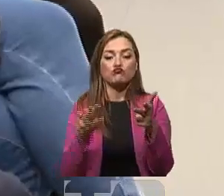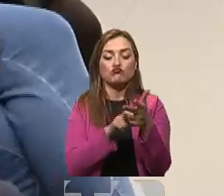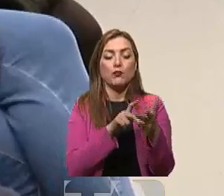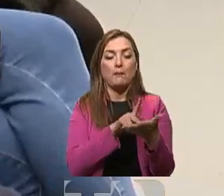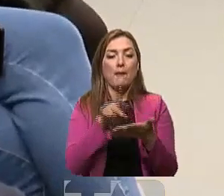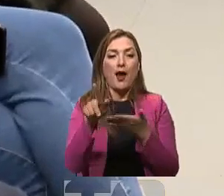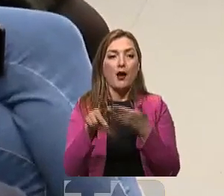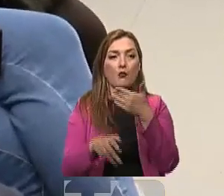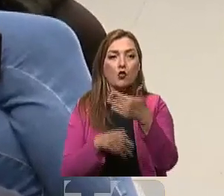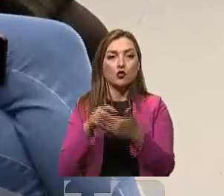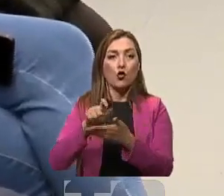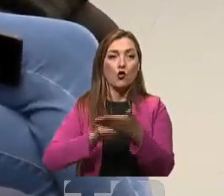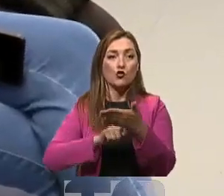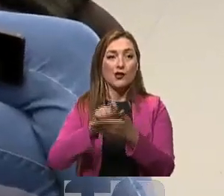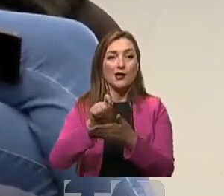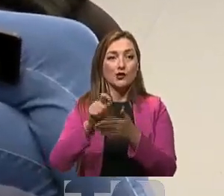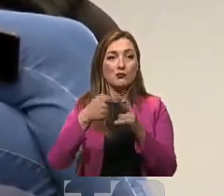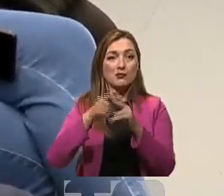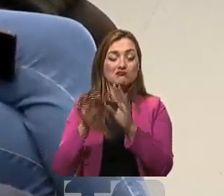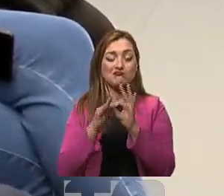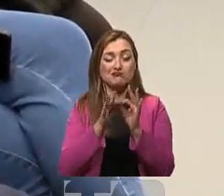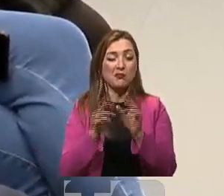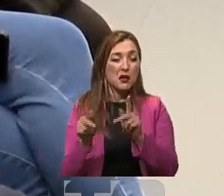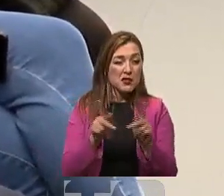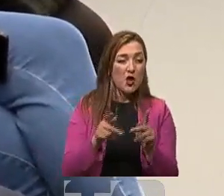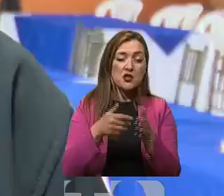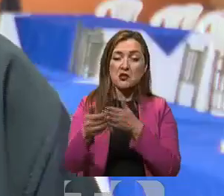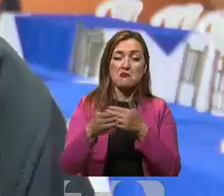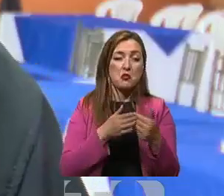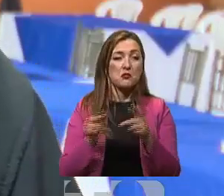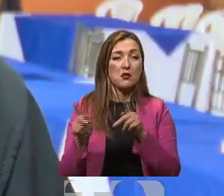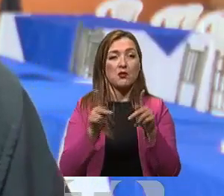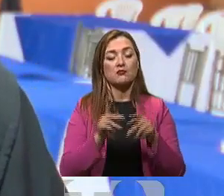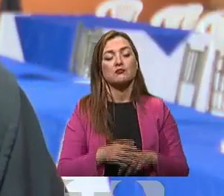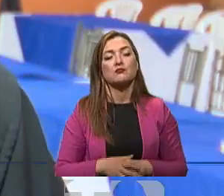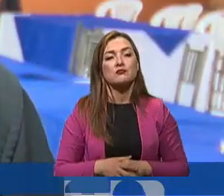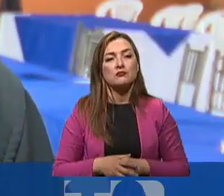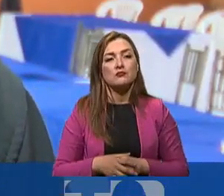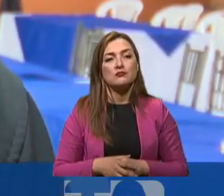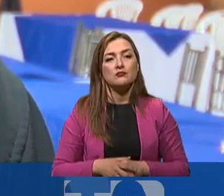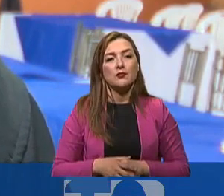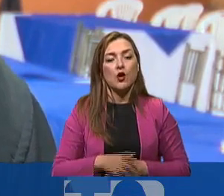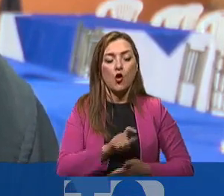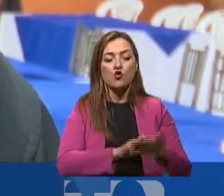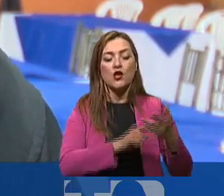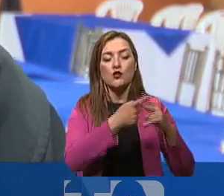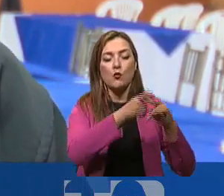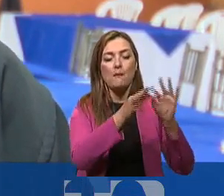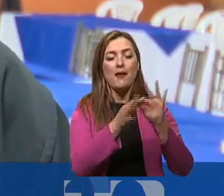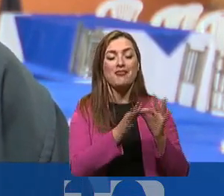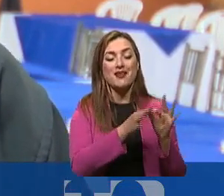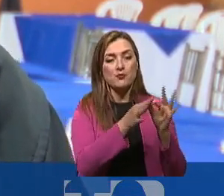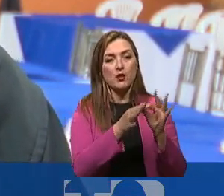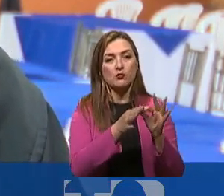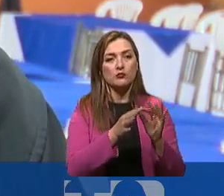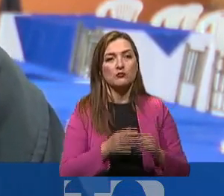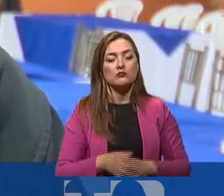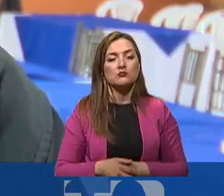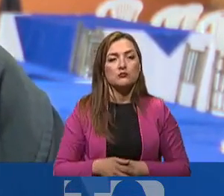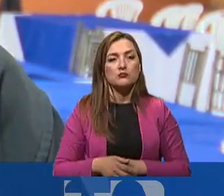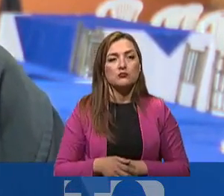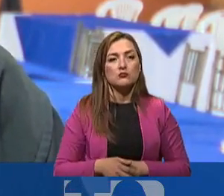los procesos para la contratación del mantenimiento de los subsistemas. El uno es el contrato de mantenimiento, que lo tenemos